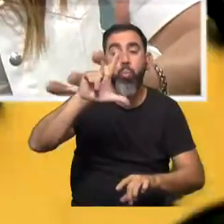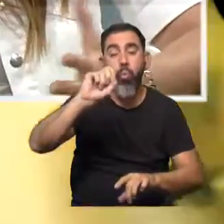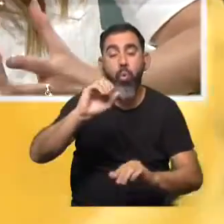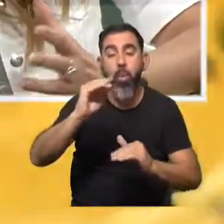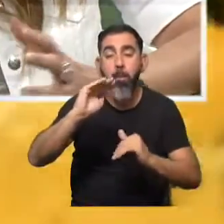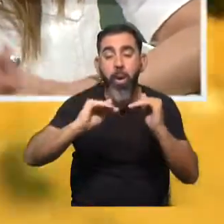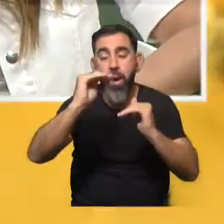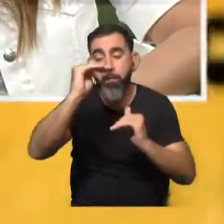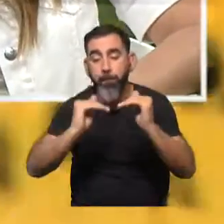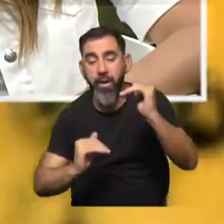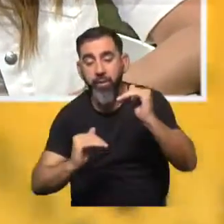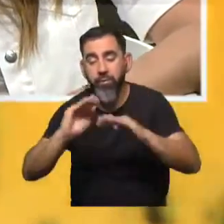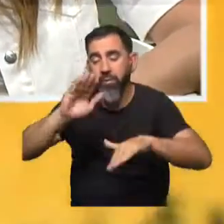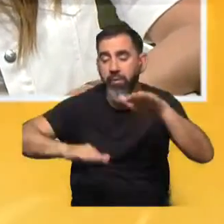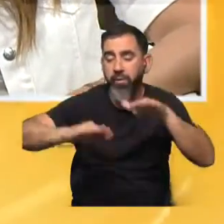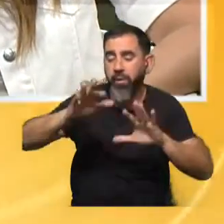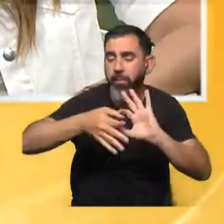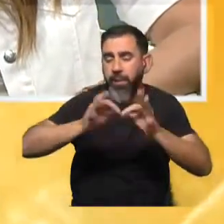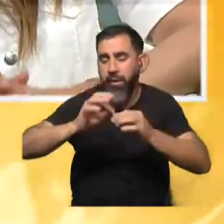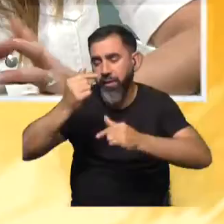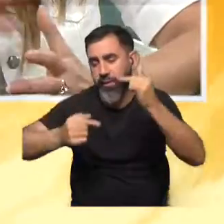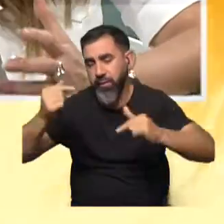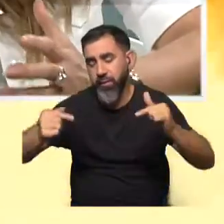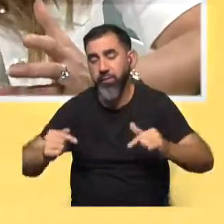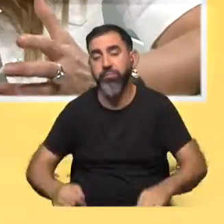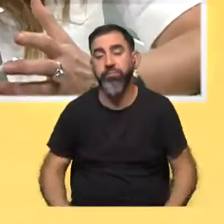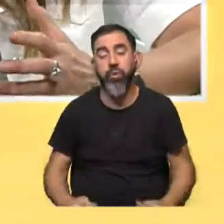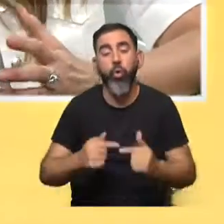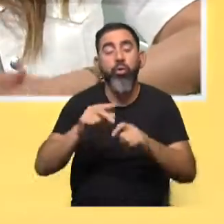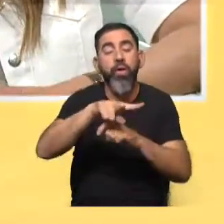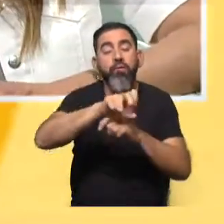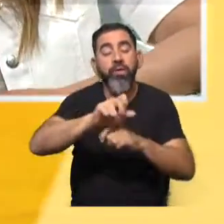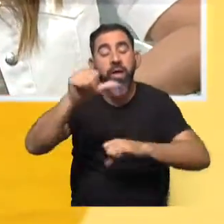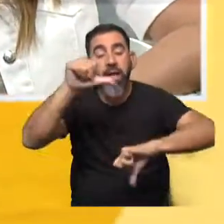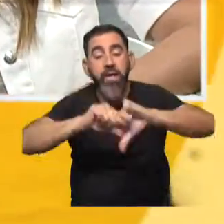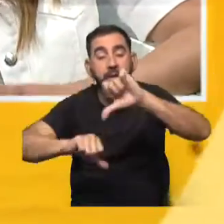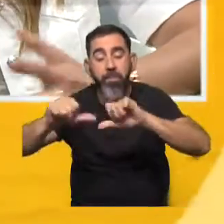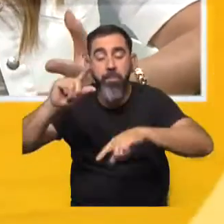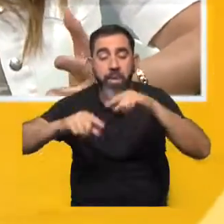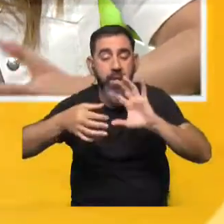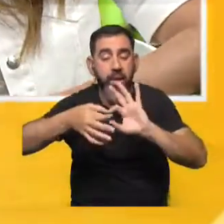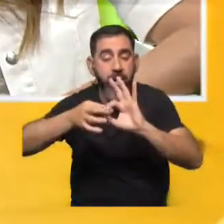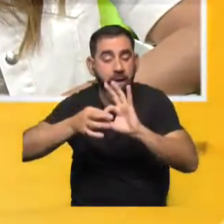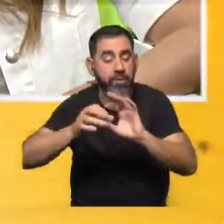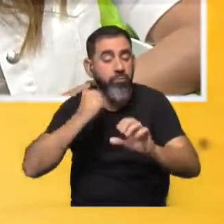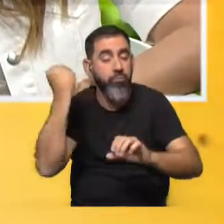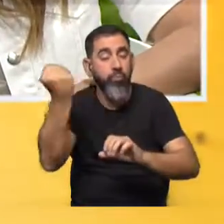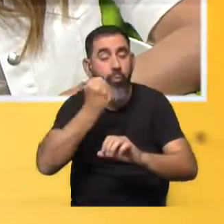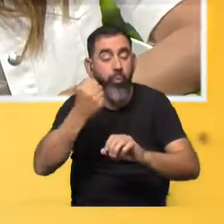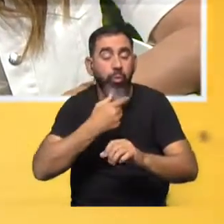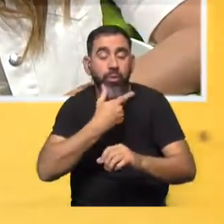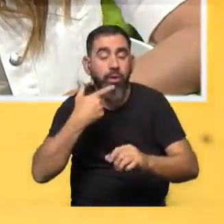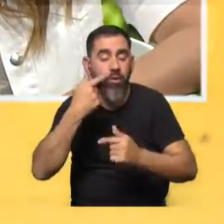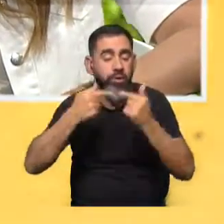la densidad, en fin, va muy atado de varios parámetros físico-químicos, digamos, de la cerveza que influyen directamente en eso.